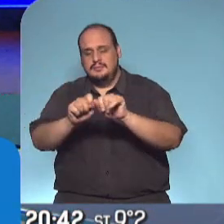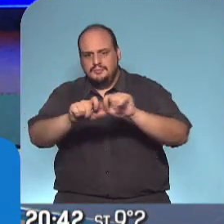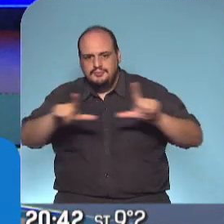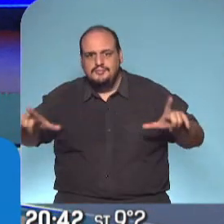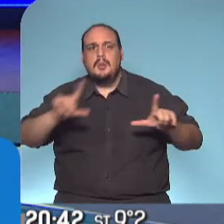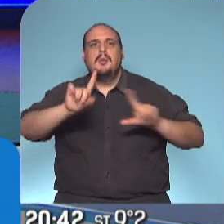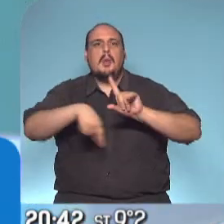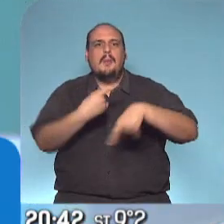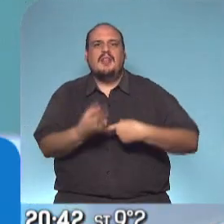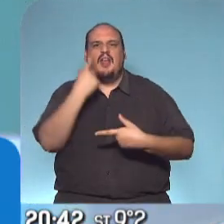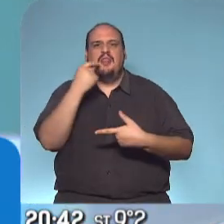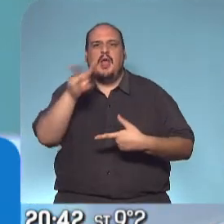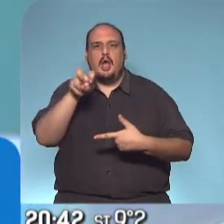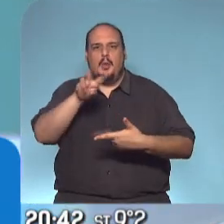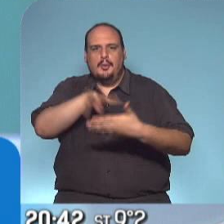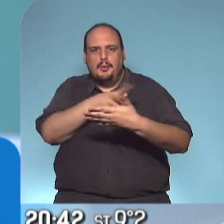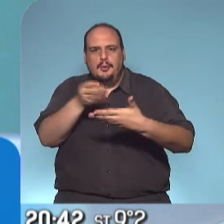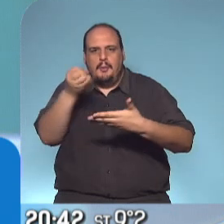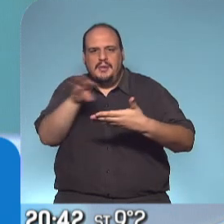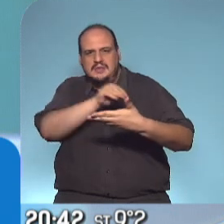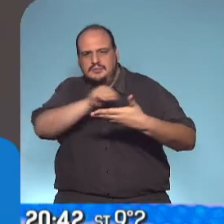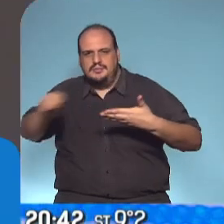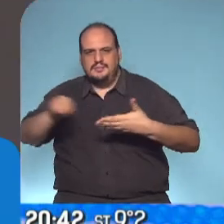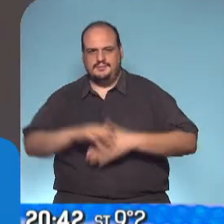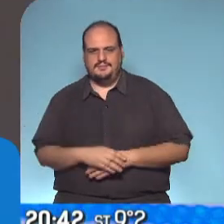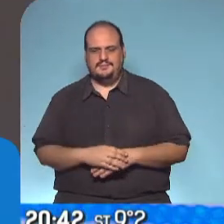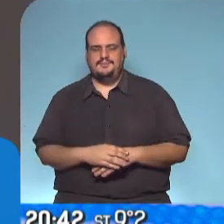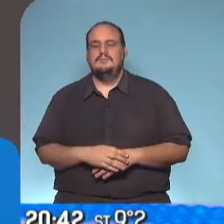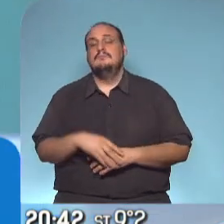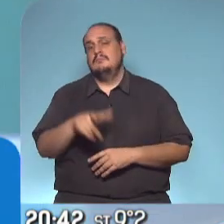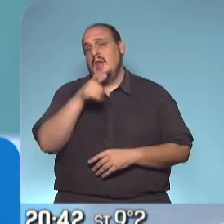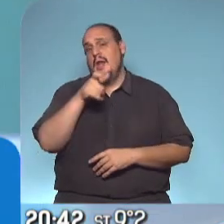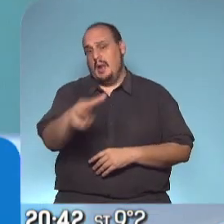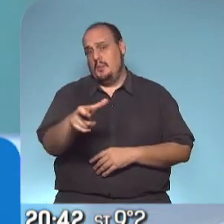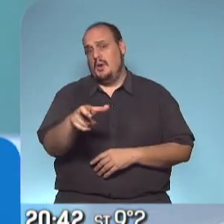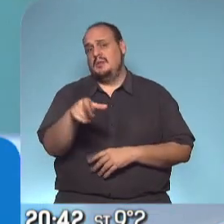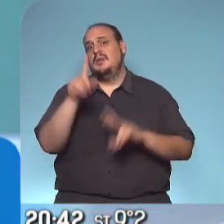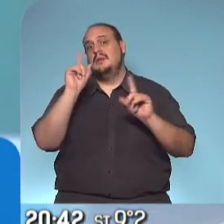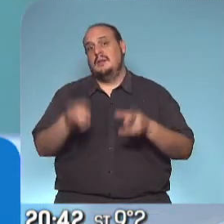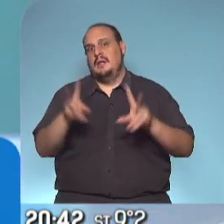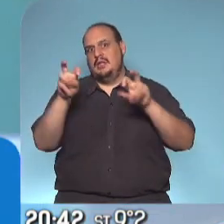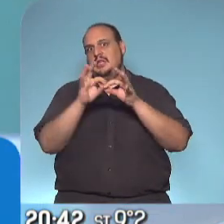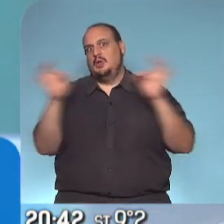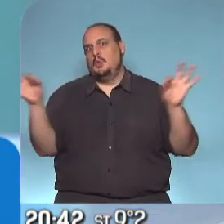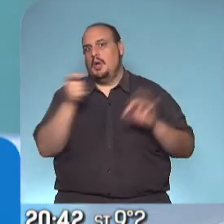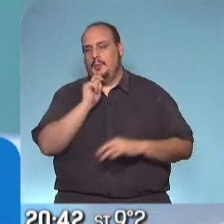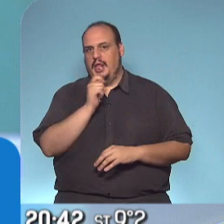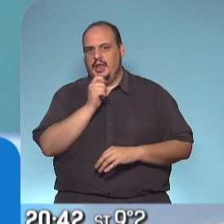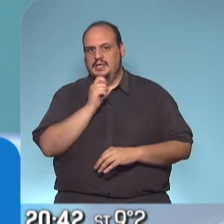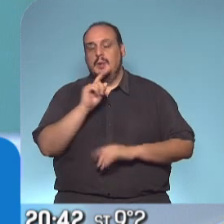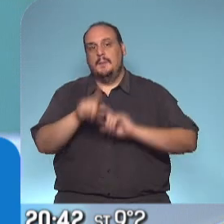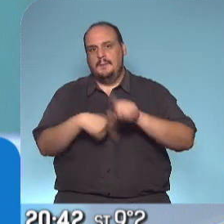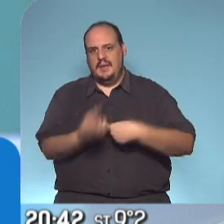arrancamos el cronograma, bueno, el cronograma de ATP de la vuelta esta. Es una respuesta, Francisca, pero también es un título periodístico desde